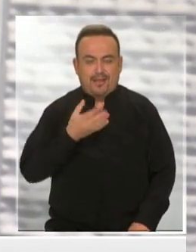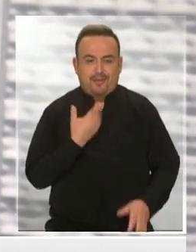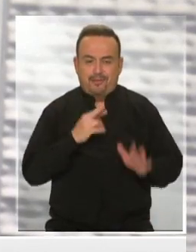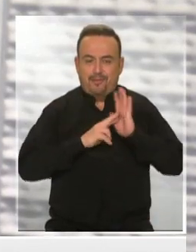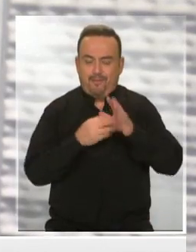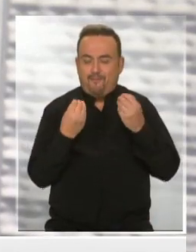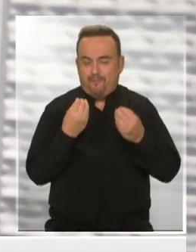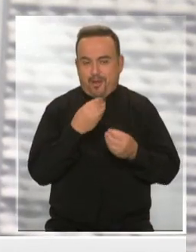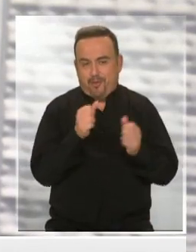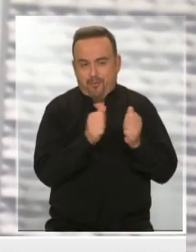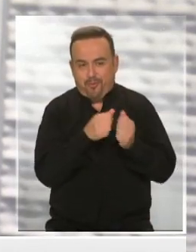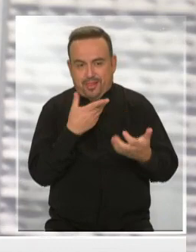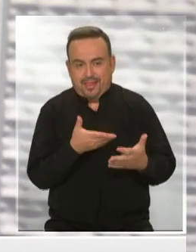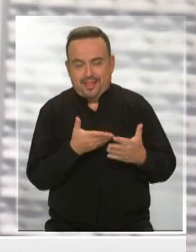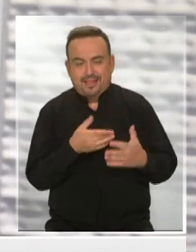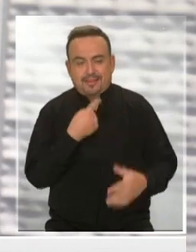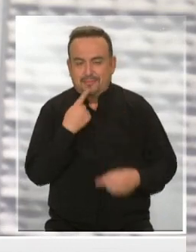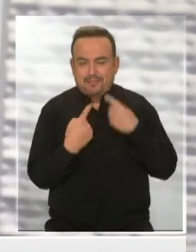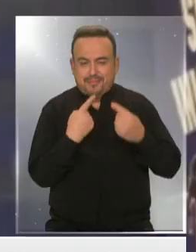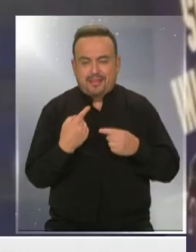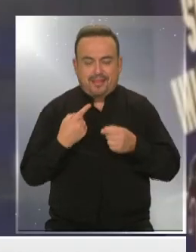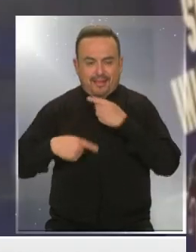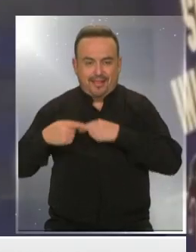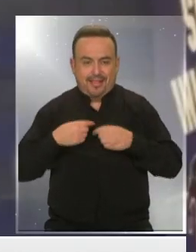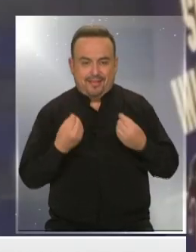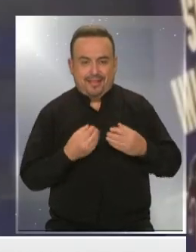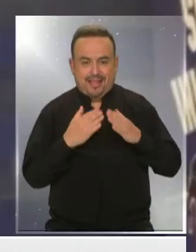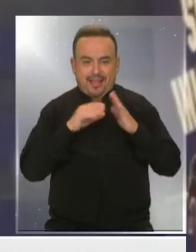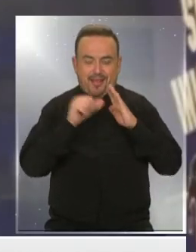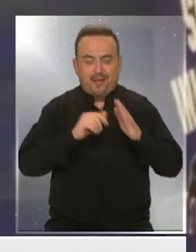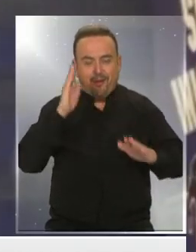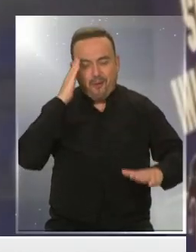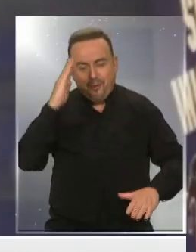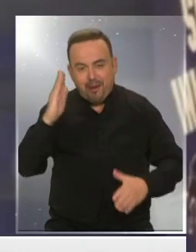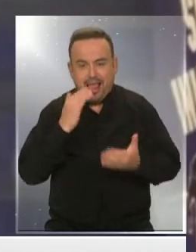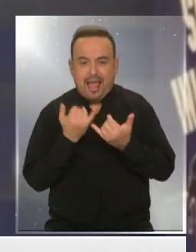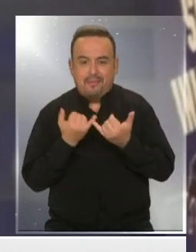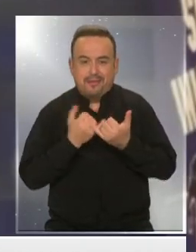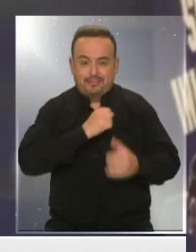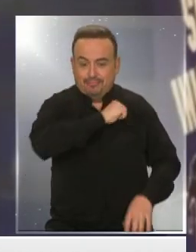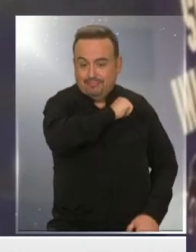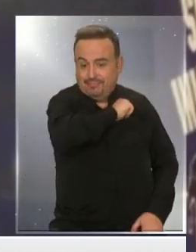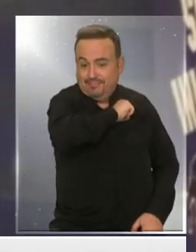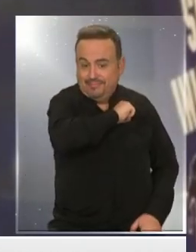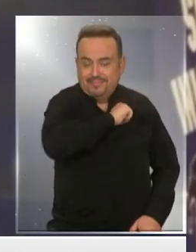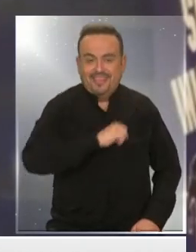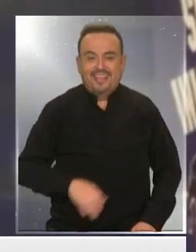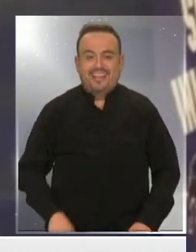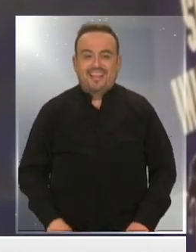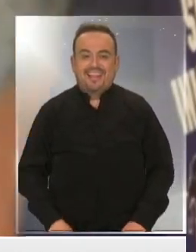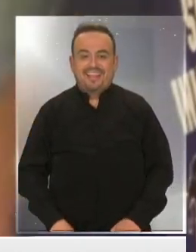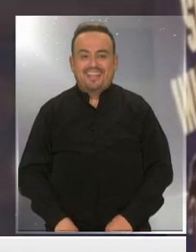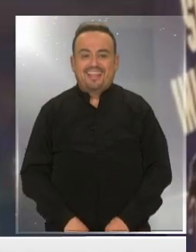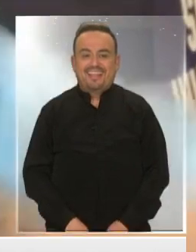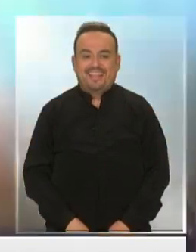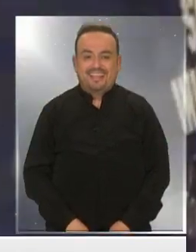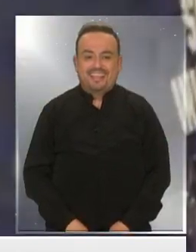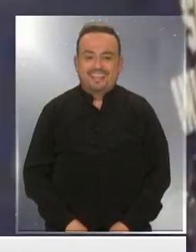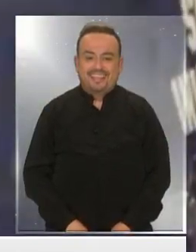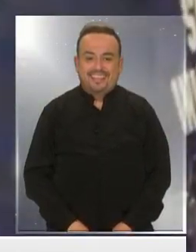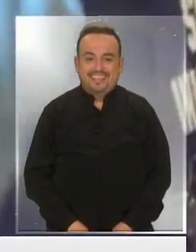bueno que estés con nosotros en esta sección. Bienvenido. Hola amigo, ¿cómo estás? Muy bien, pues, ahí. Codo.